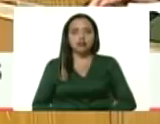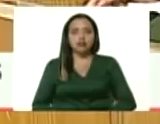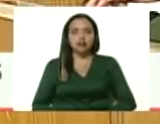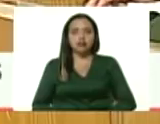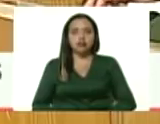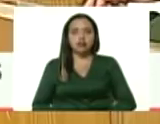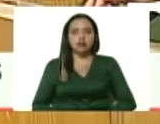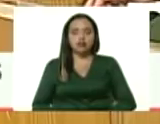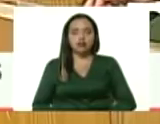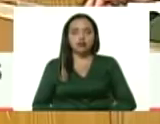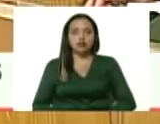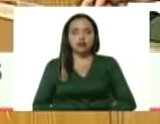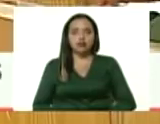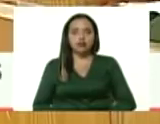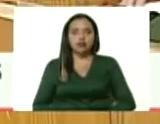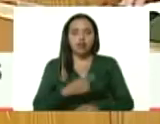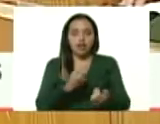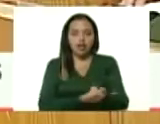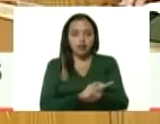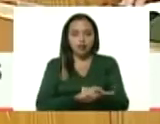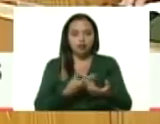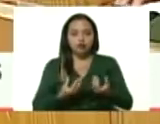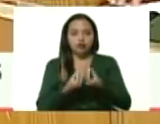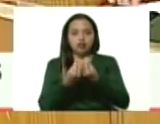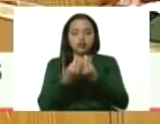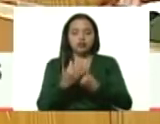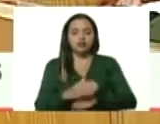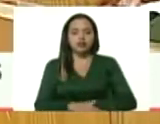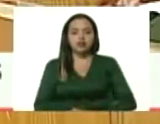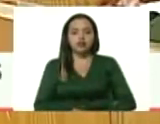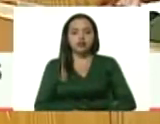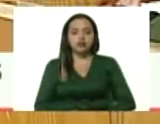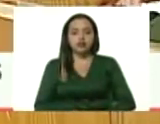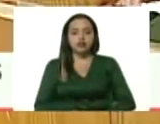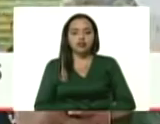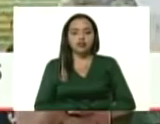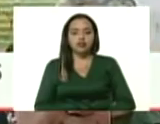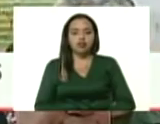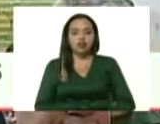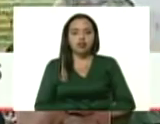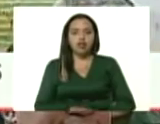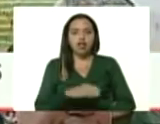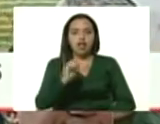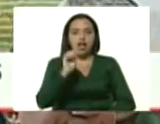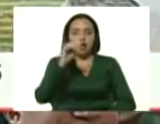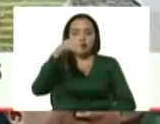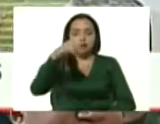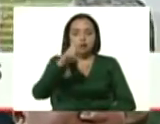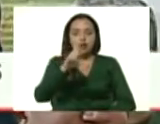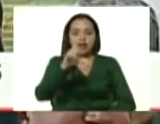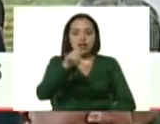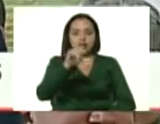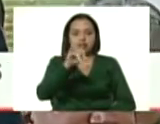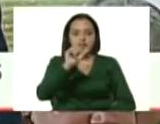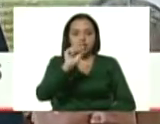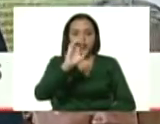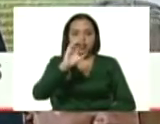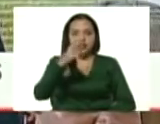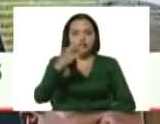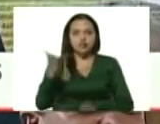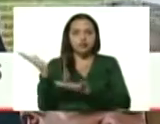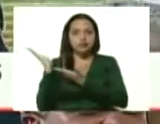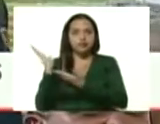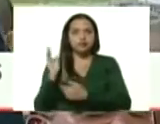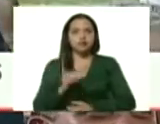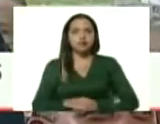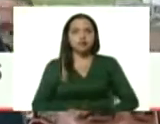coronel de milicia, nuestro hermano y compañero Francisco Amelías Horta, miembro del Estado Mayor de la Milicia Bolivariana